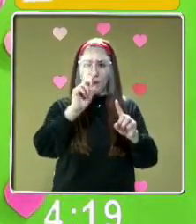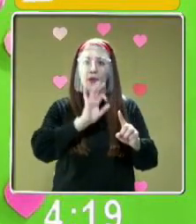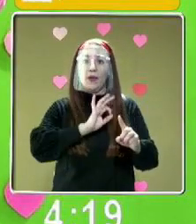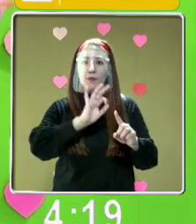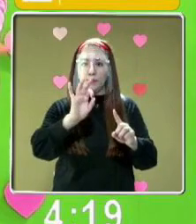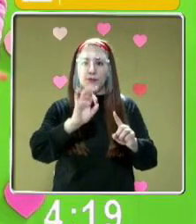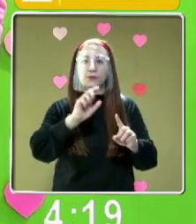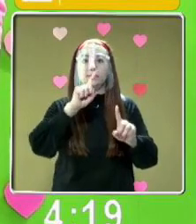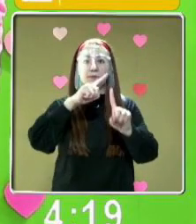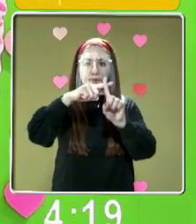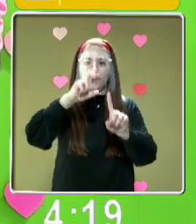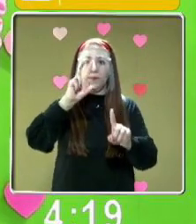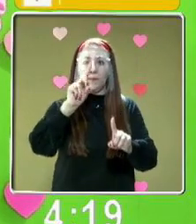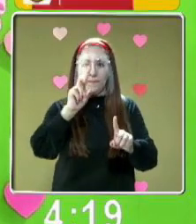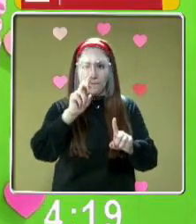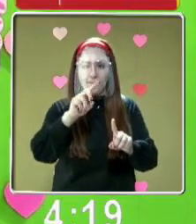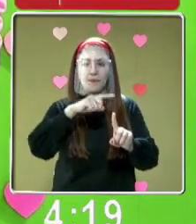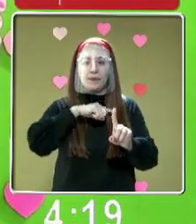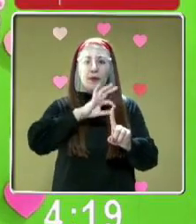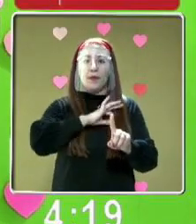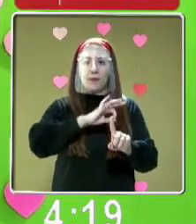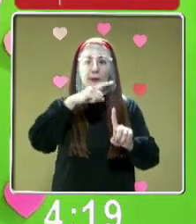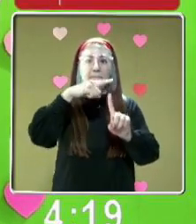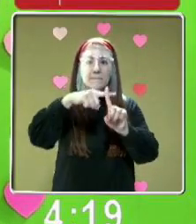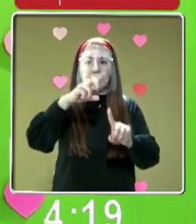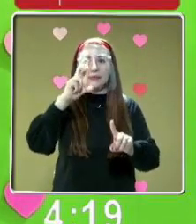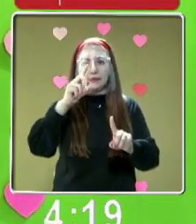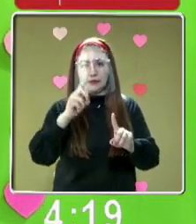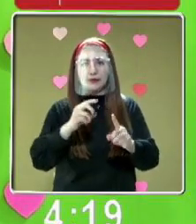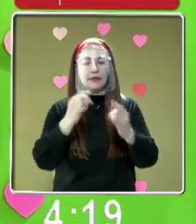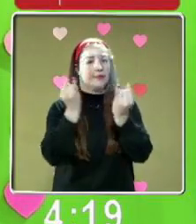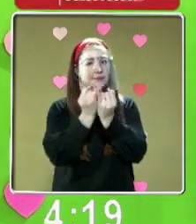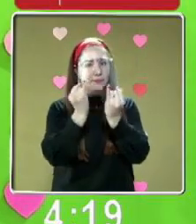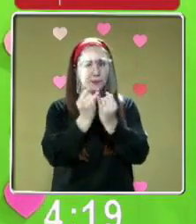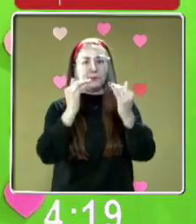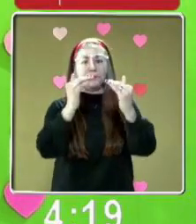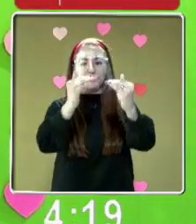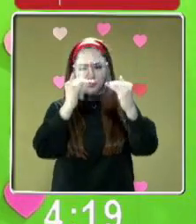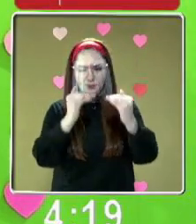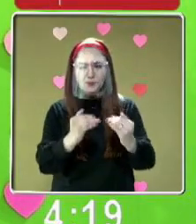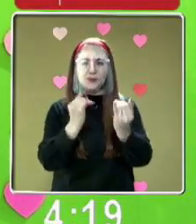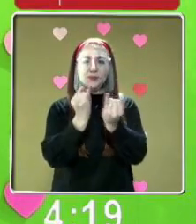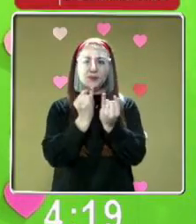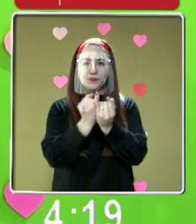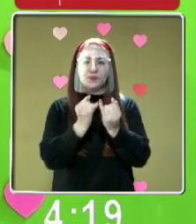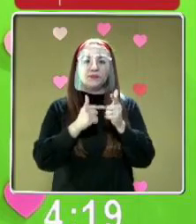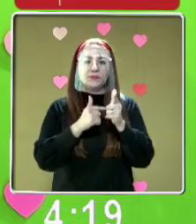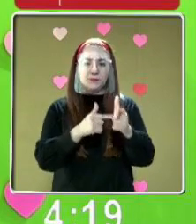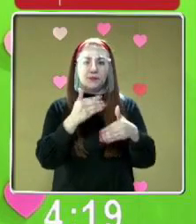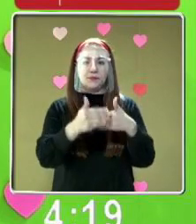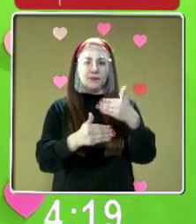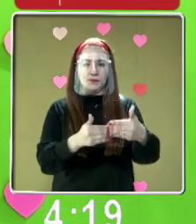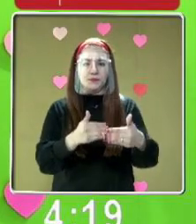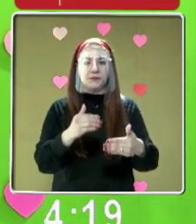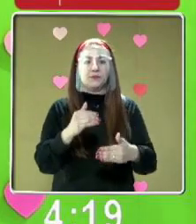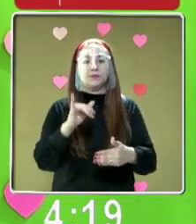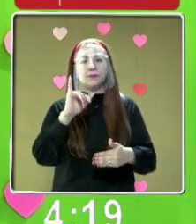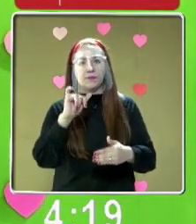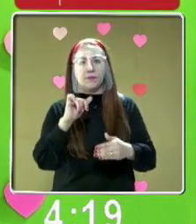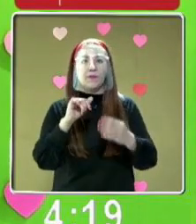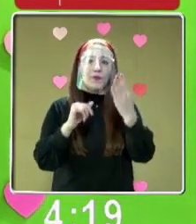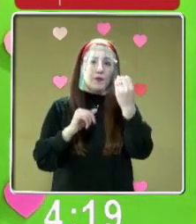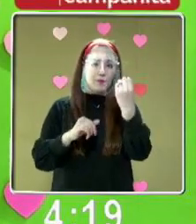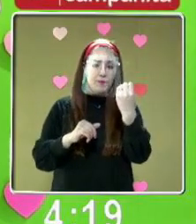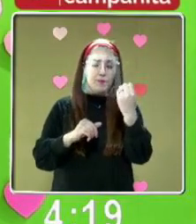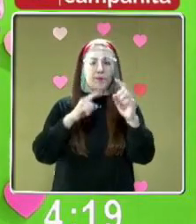más 30 va a ser mi constante, entonces tendría que funcionar también para el siguiente nivel. Ajá. Y aquí ya me voy a dar cuenta que no, porque 9 más